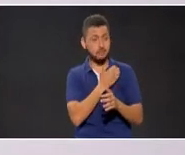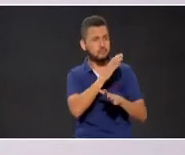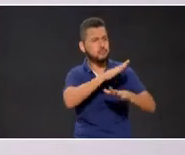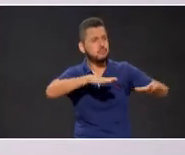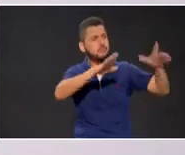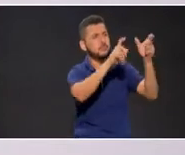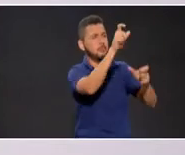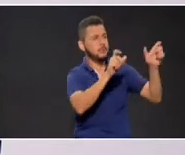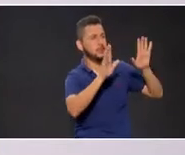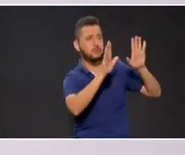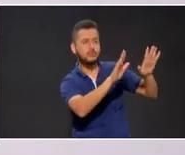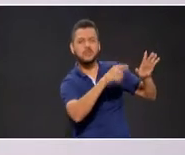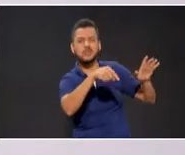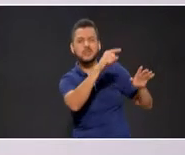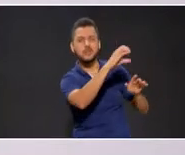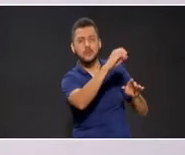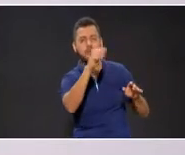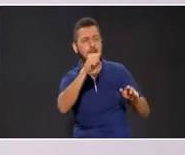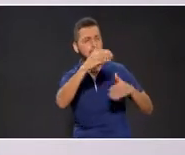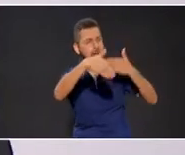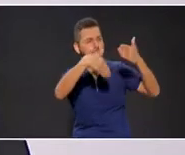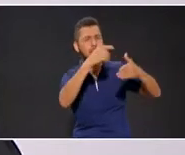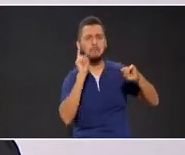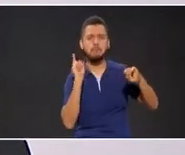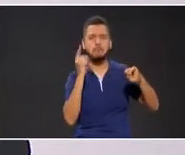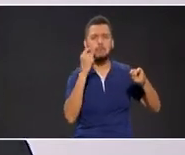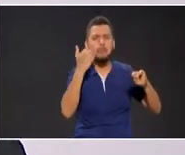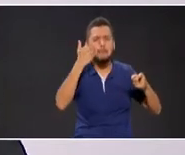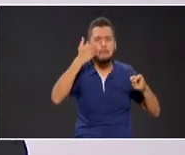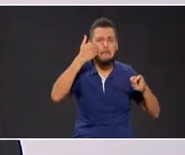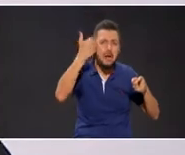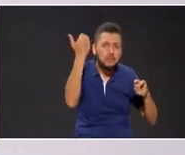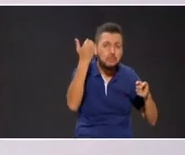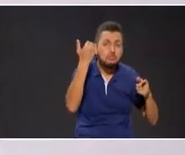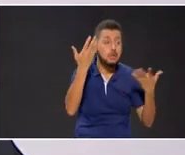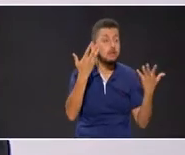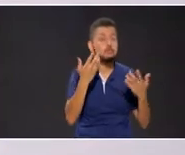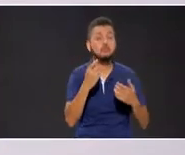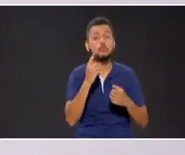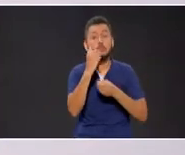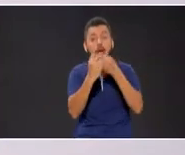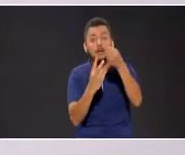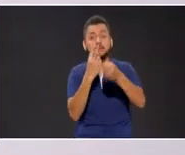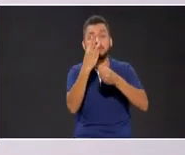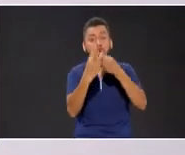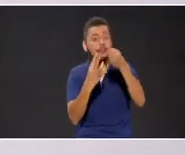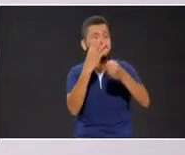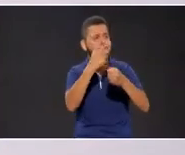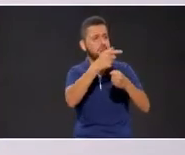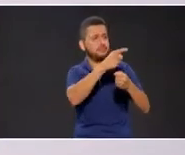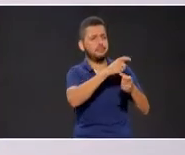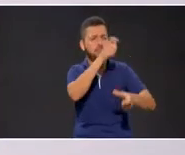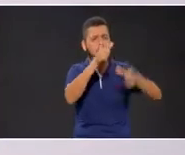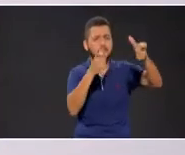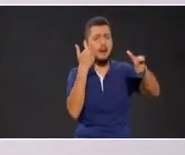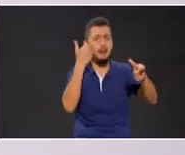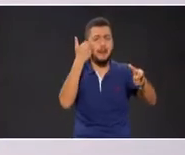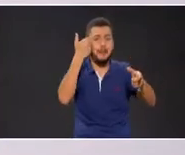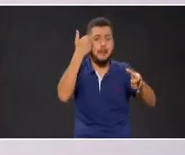adaptar nuestra ciudad al cambio la pirámide poblacional en unos años seríamos más viejos que jóvenes en esa medida tendremos que adecuar